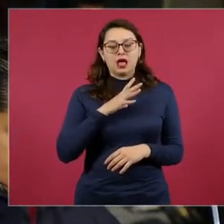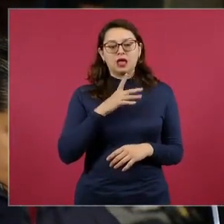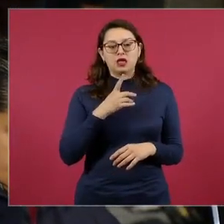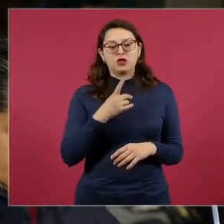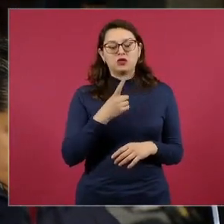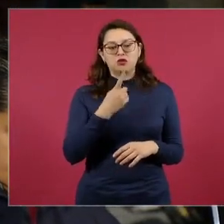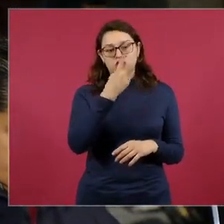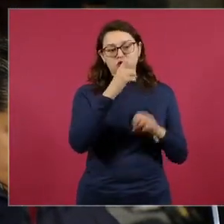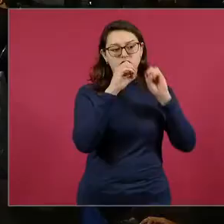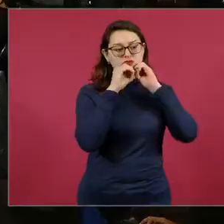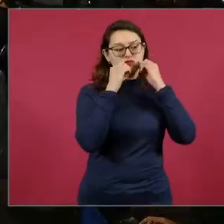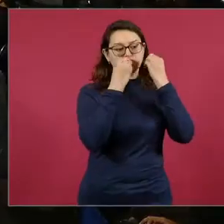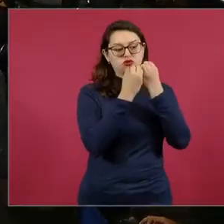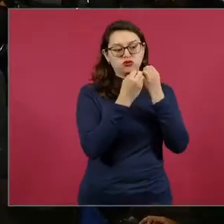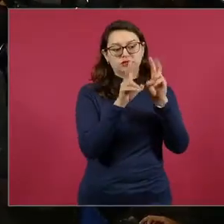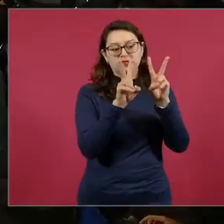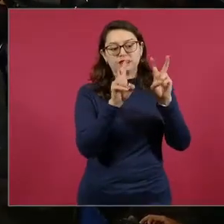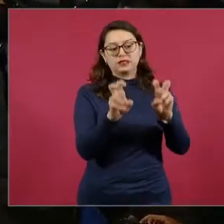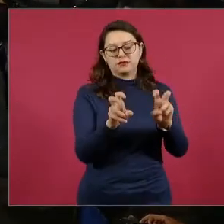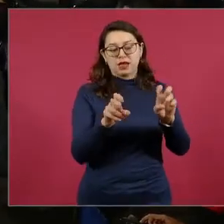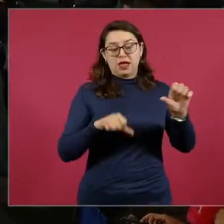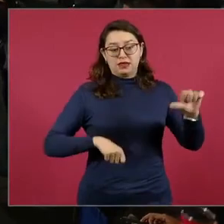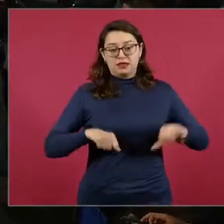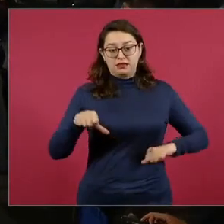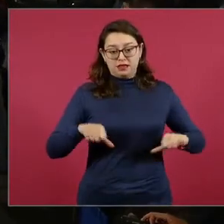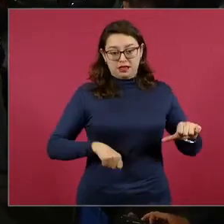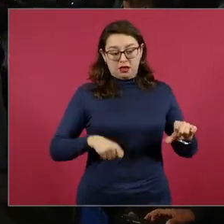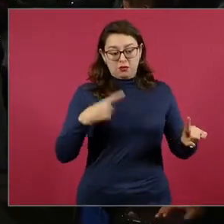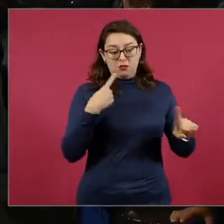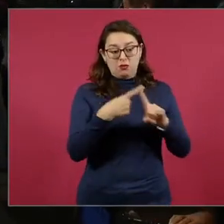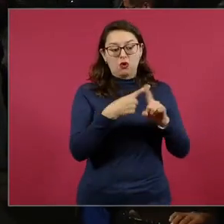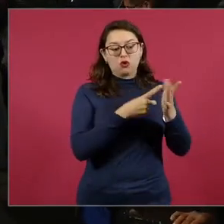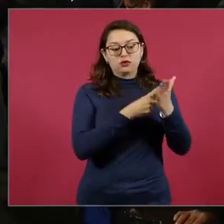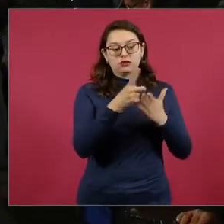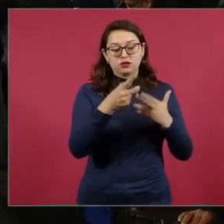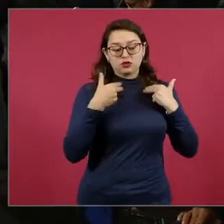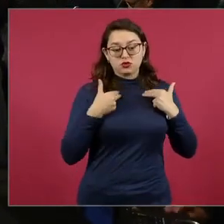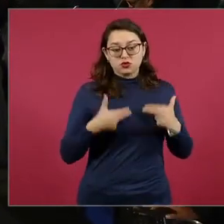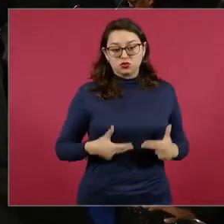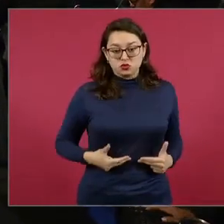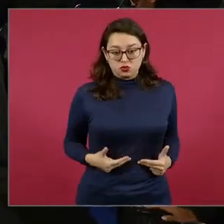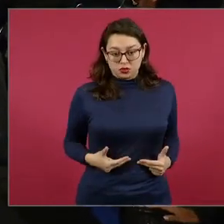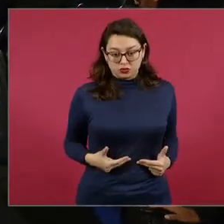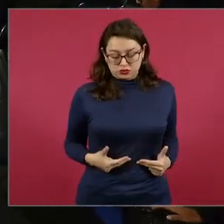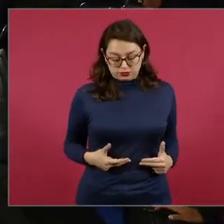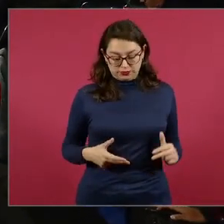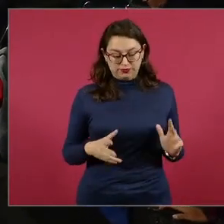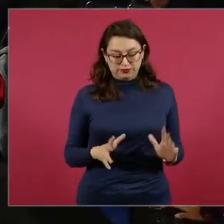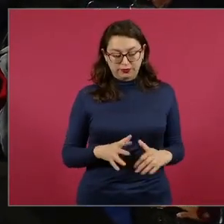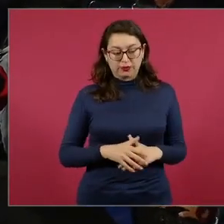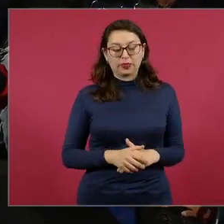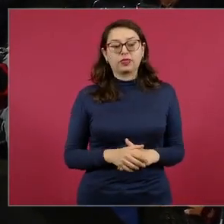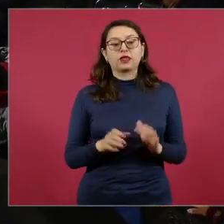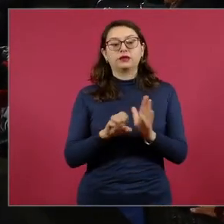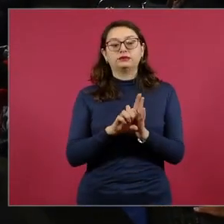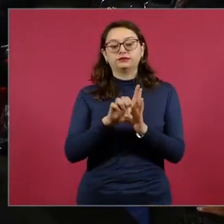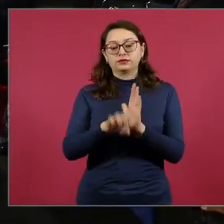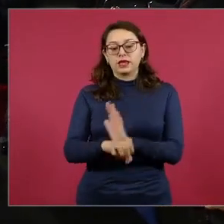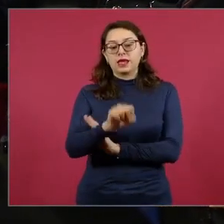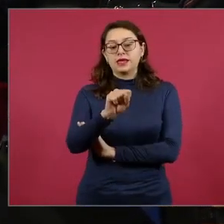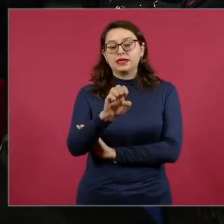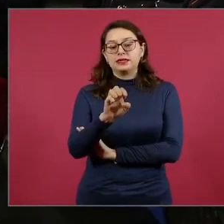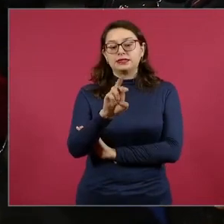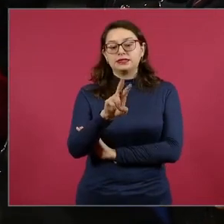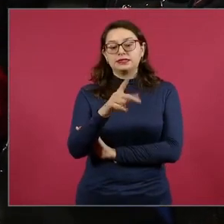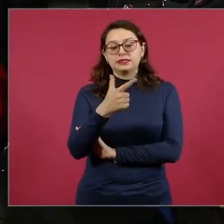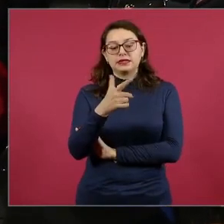Humanos, en donde pues hay personas, por ejemplo, Sergio Rivera